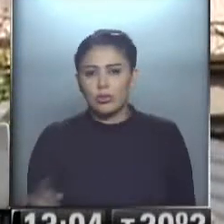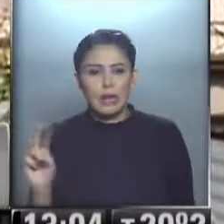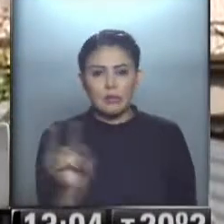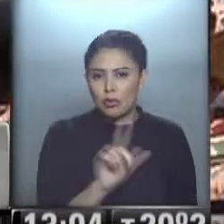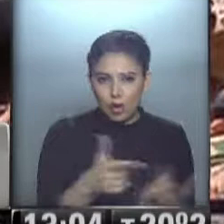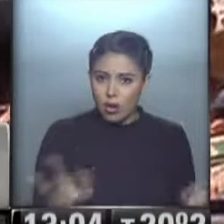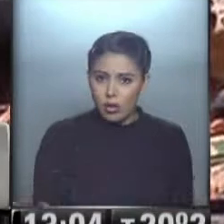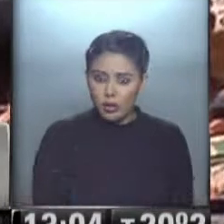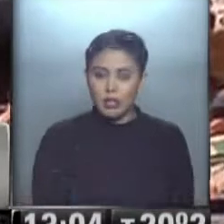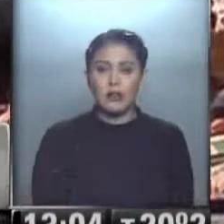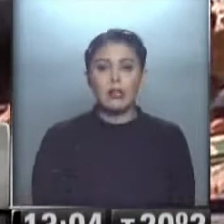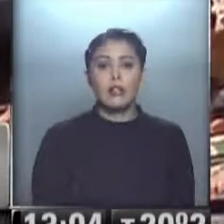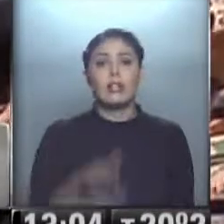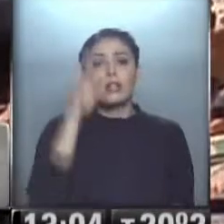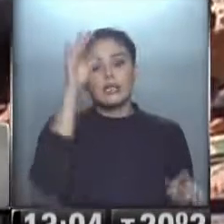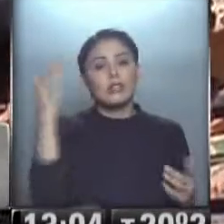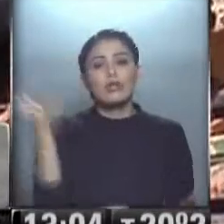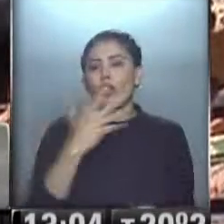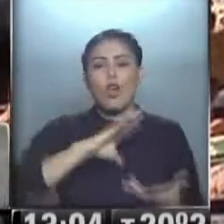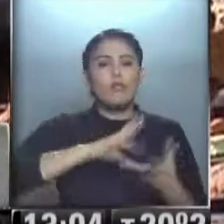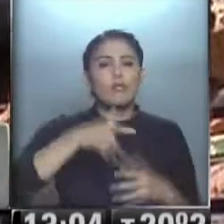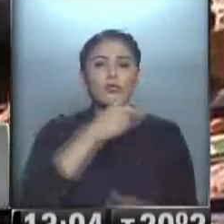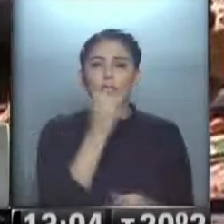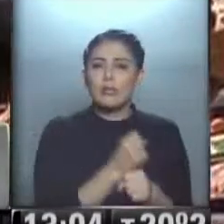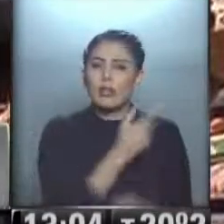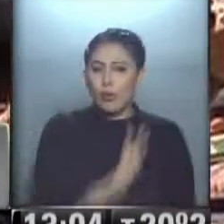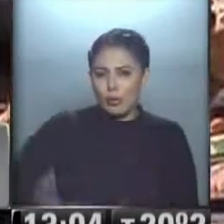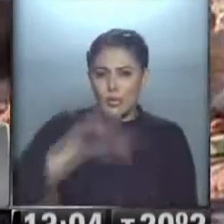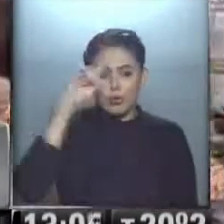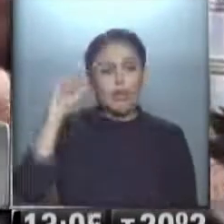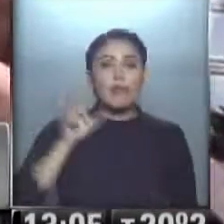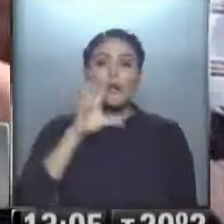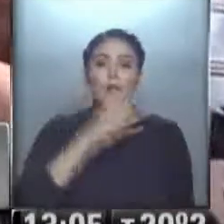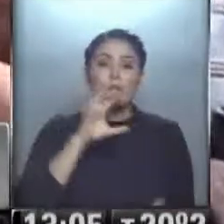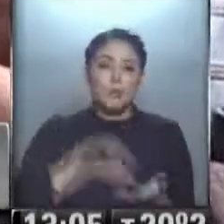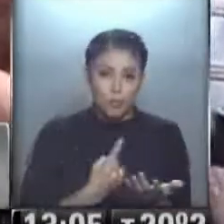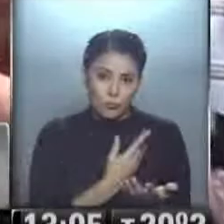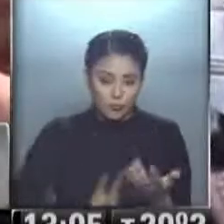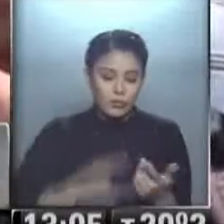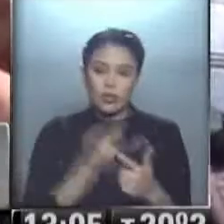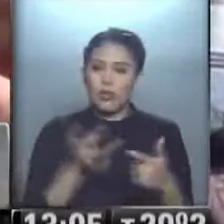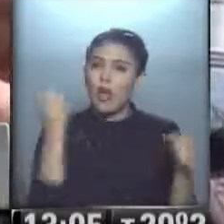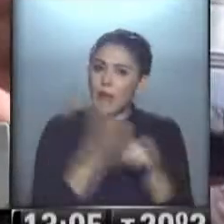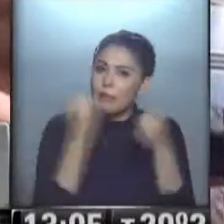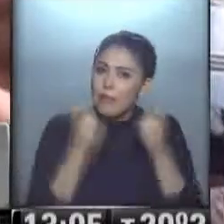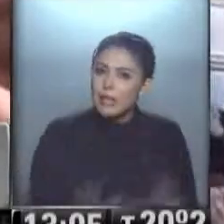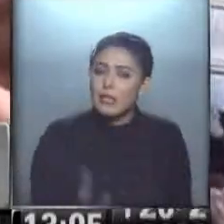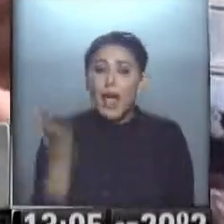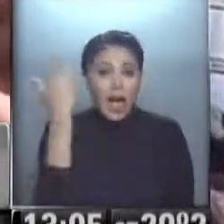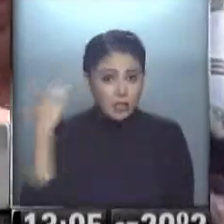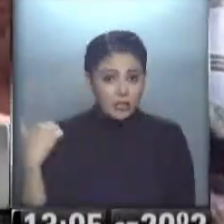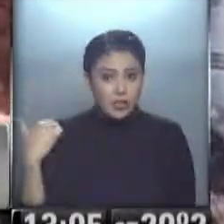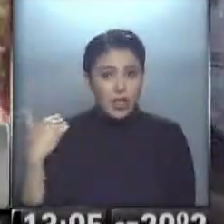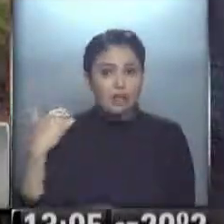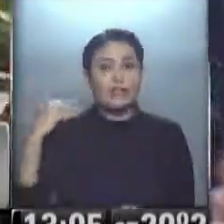víctimas fatales. Ya todos los mecanismos del gobierno nacional y del gobierno de la provincia se han puesto en marcha. Ayer mismo se